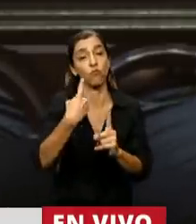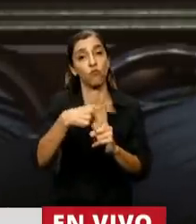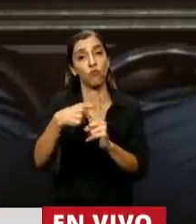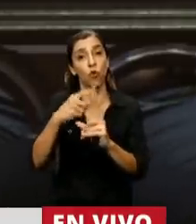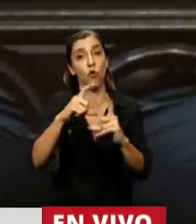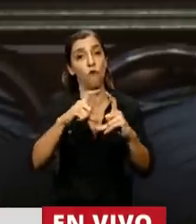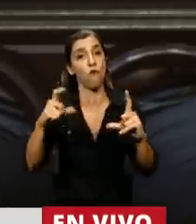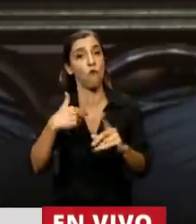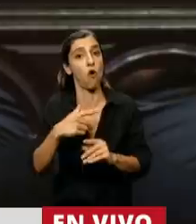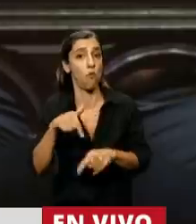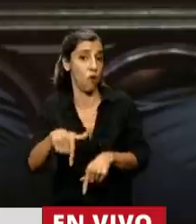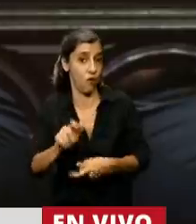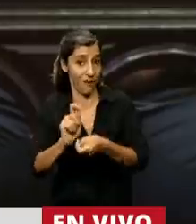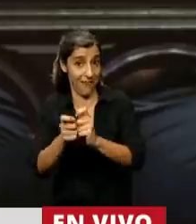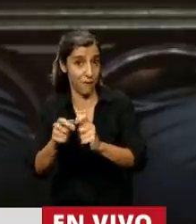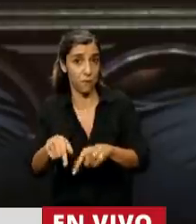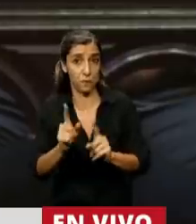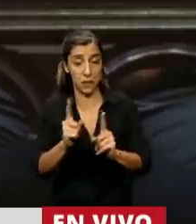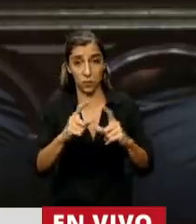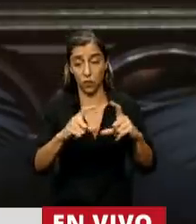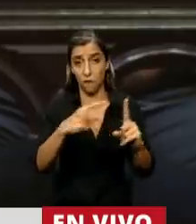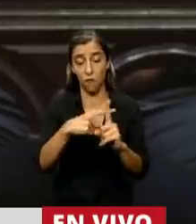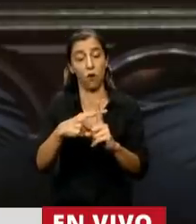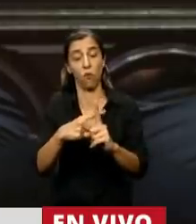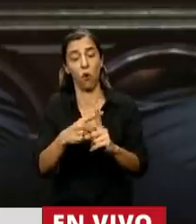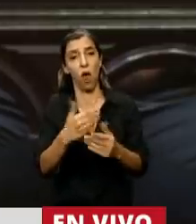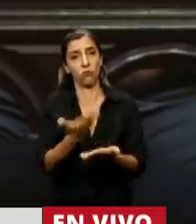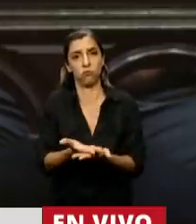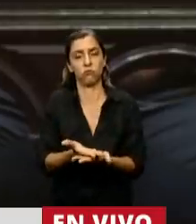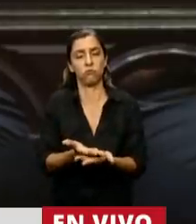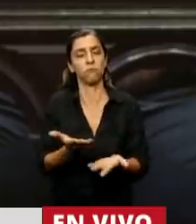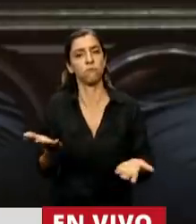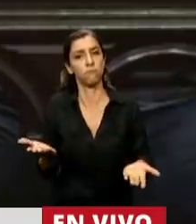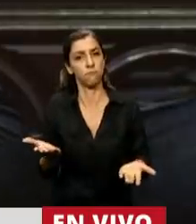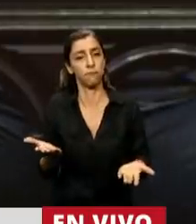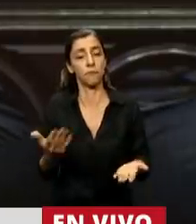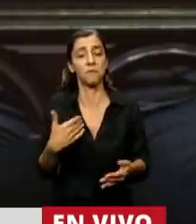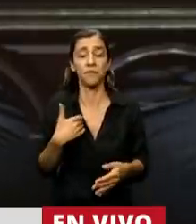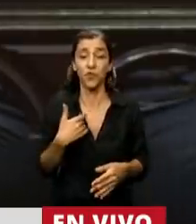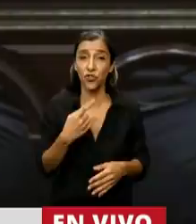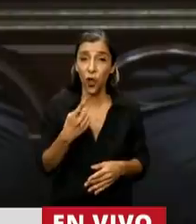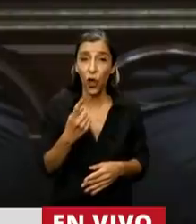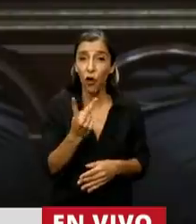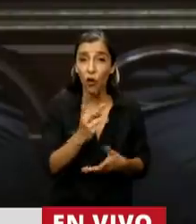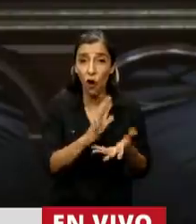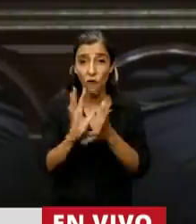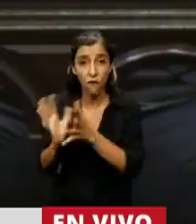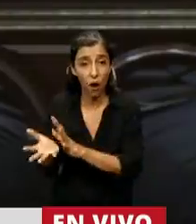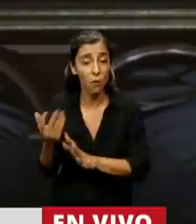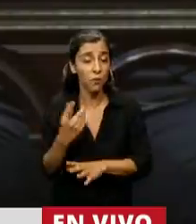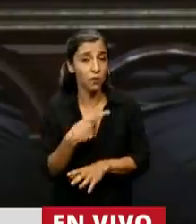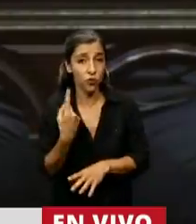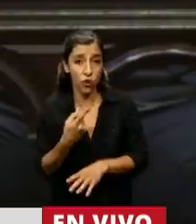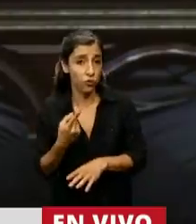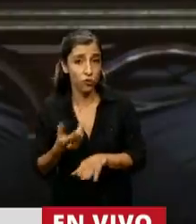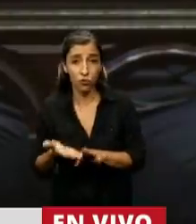a cambiar y los estilos porque lo que estamos haciendo nosotros es precisamente cumplir con